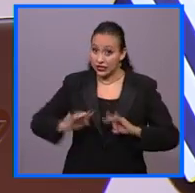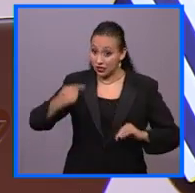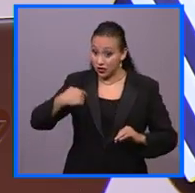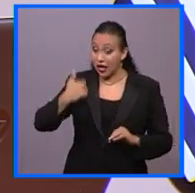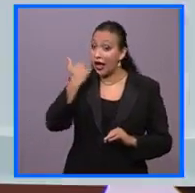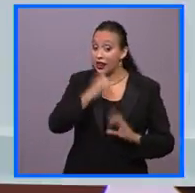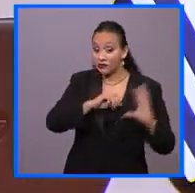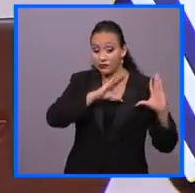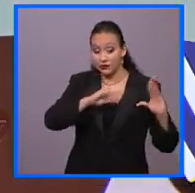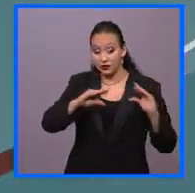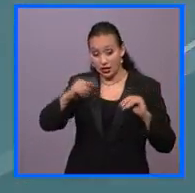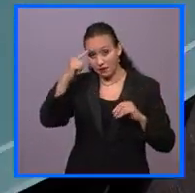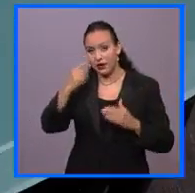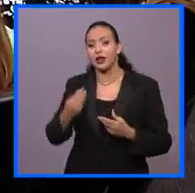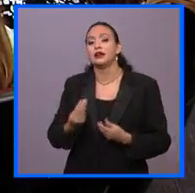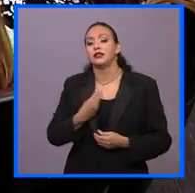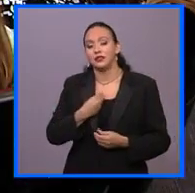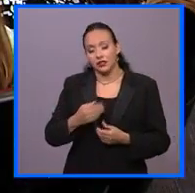de la tolerancia.